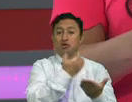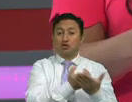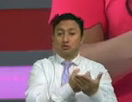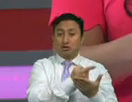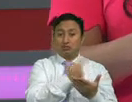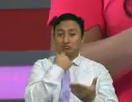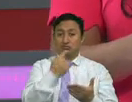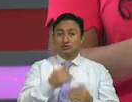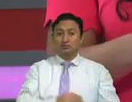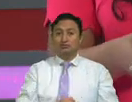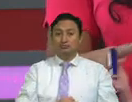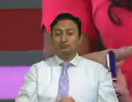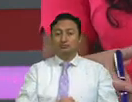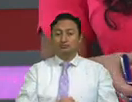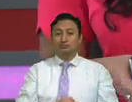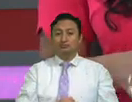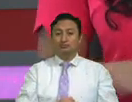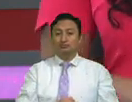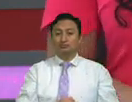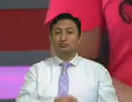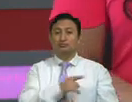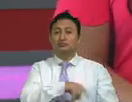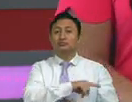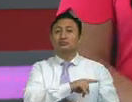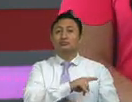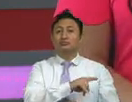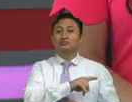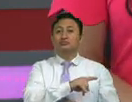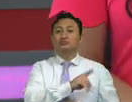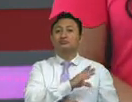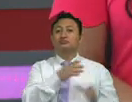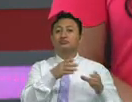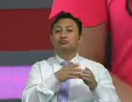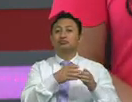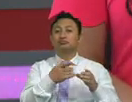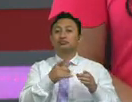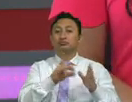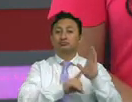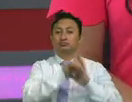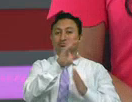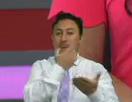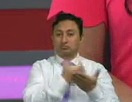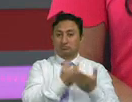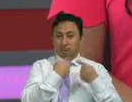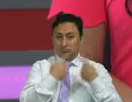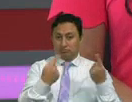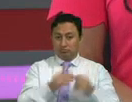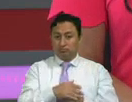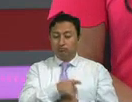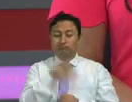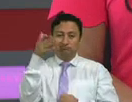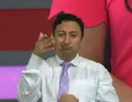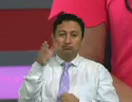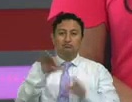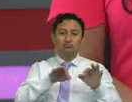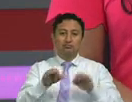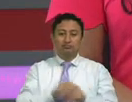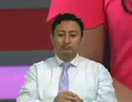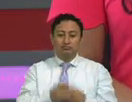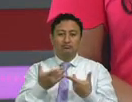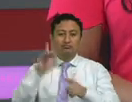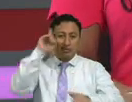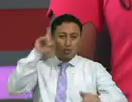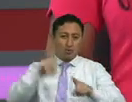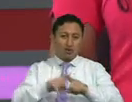3 richard martínez durante su comparecencia de la comisión de desarrollo económico en la cual dio detalles sobre el acuerdo